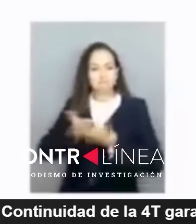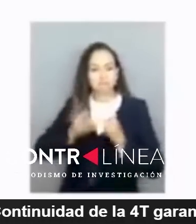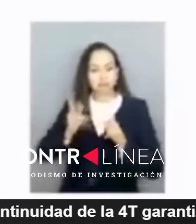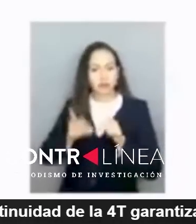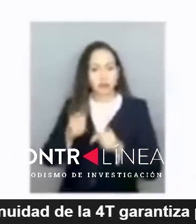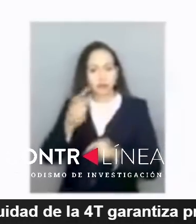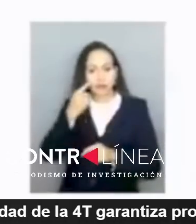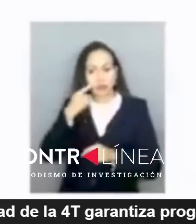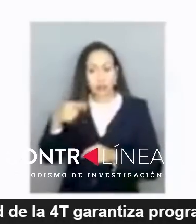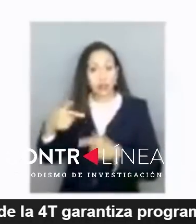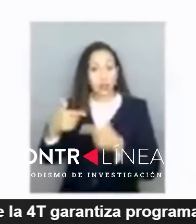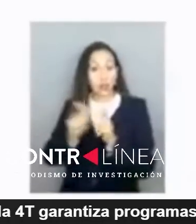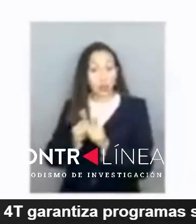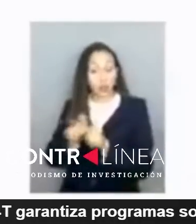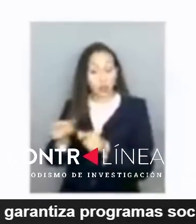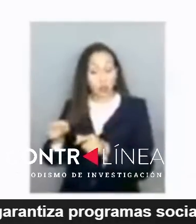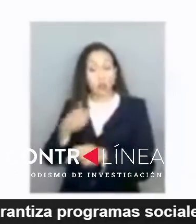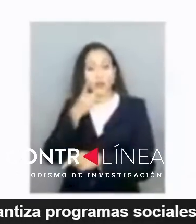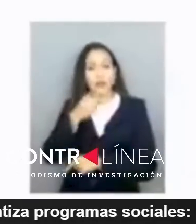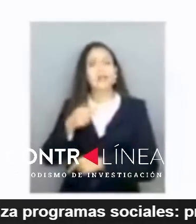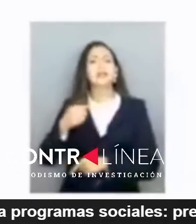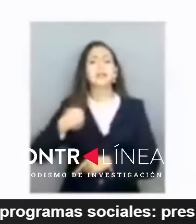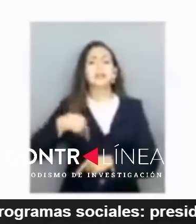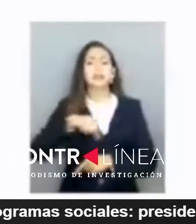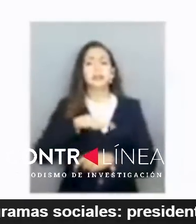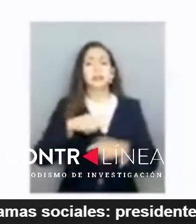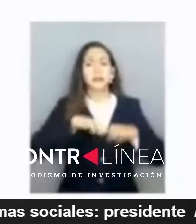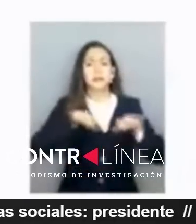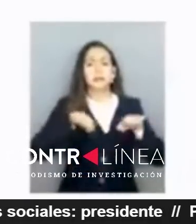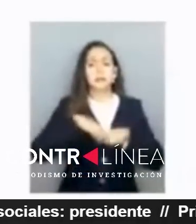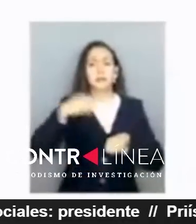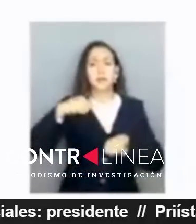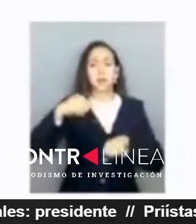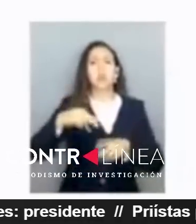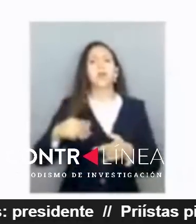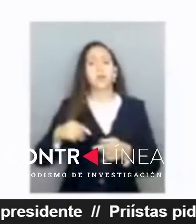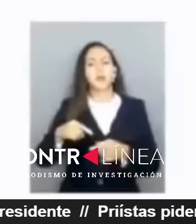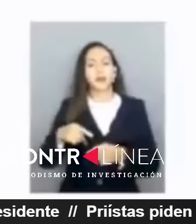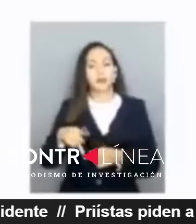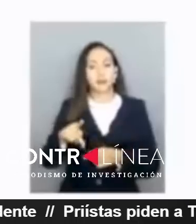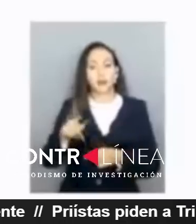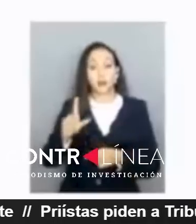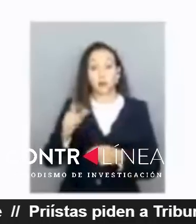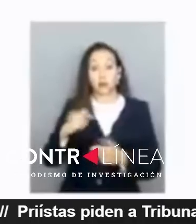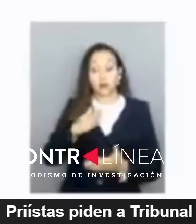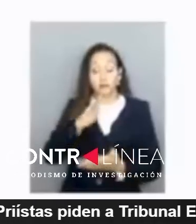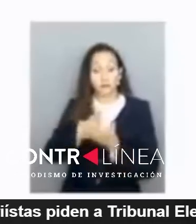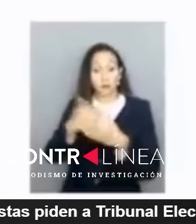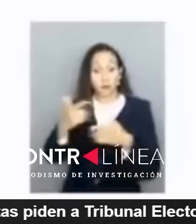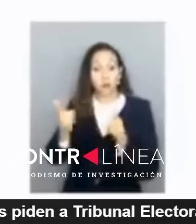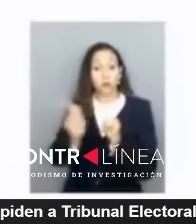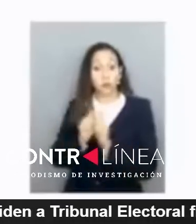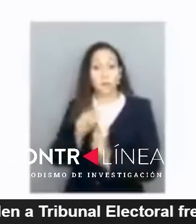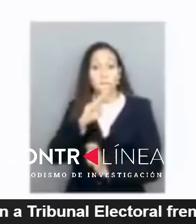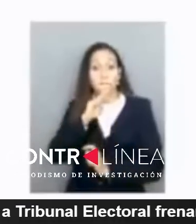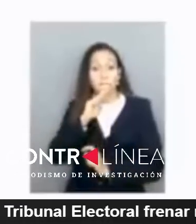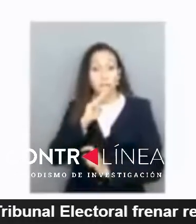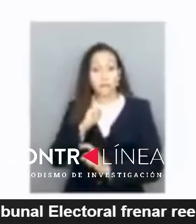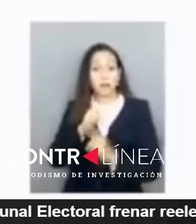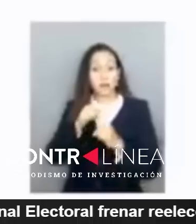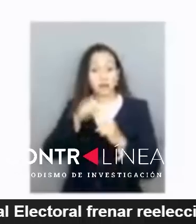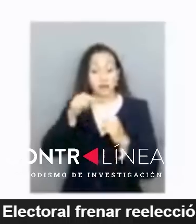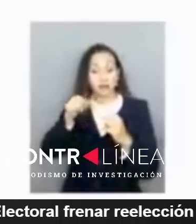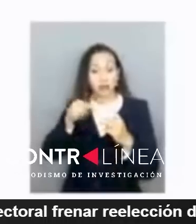su nombre y su cargo, pero al llegar a las madres buscadoras, ninguna